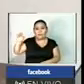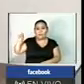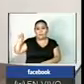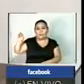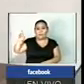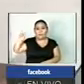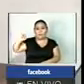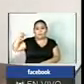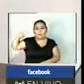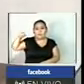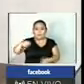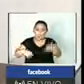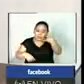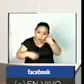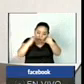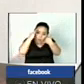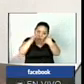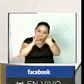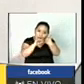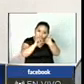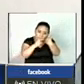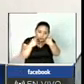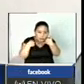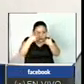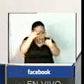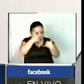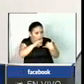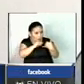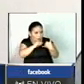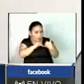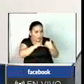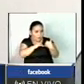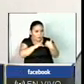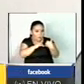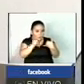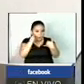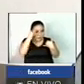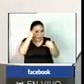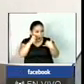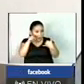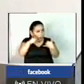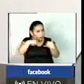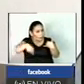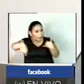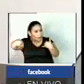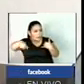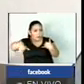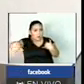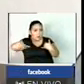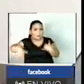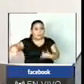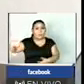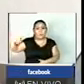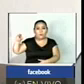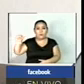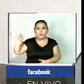Hola Fuerza mira este yo creo que llegas ahorita un viaje para Tacariel Guateque